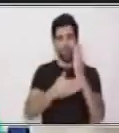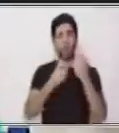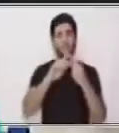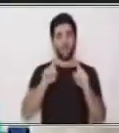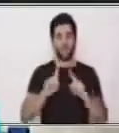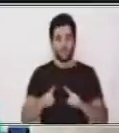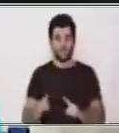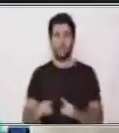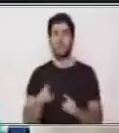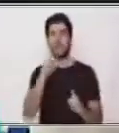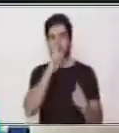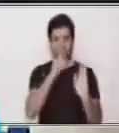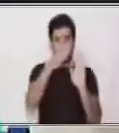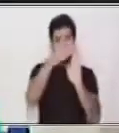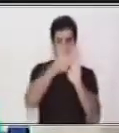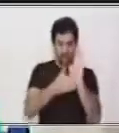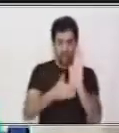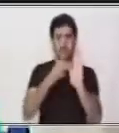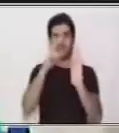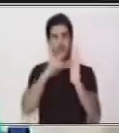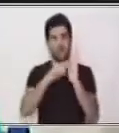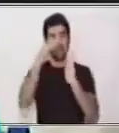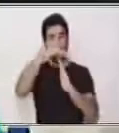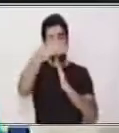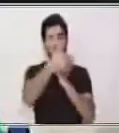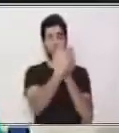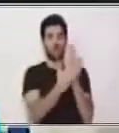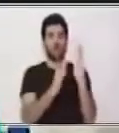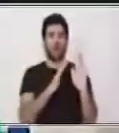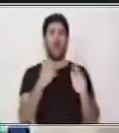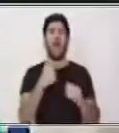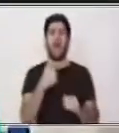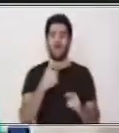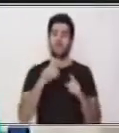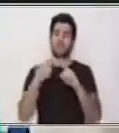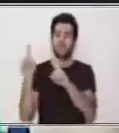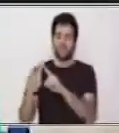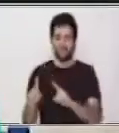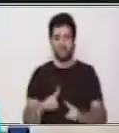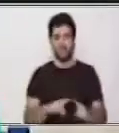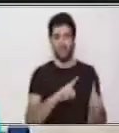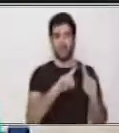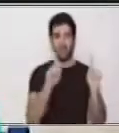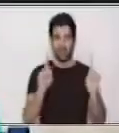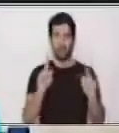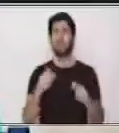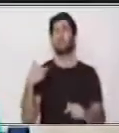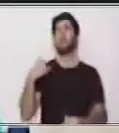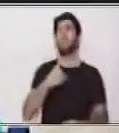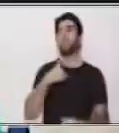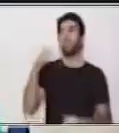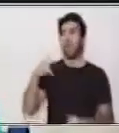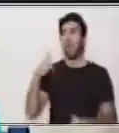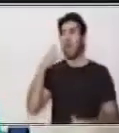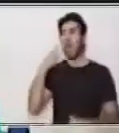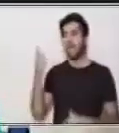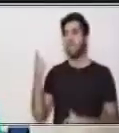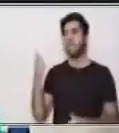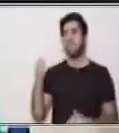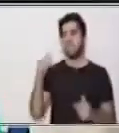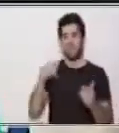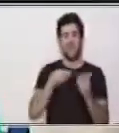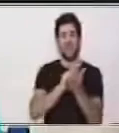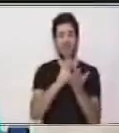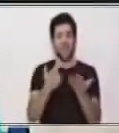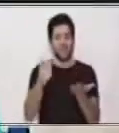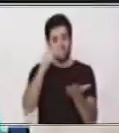vamos a adentrar en el tema, vamos a ir conociéndolos, vamos a tratar de resolver las preguntas que